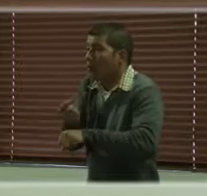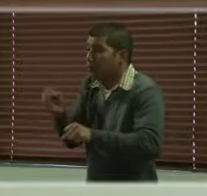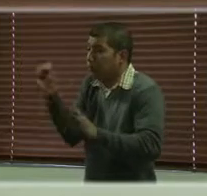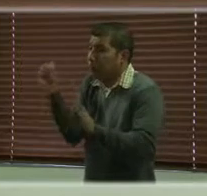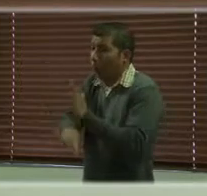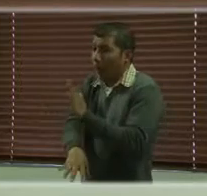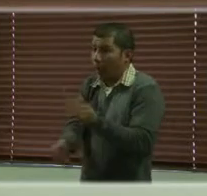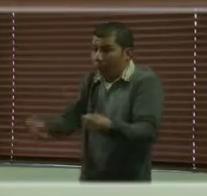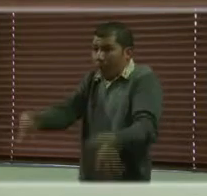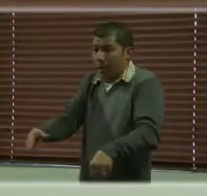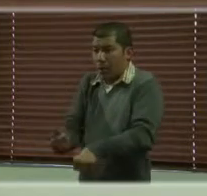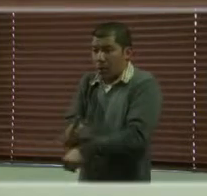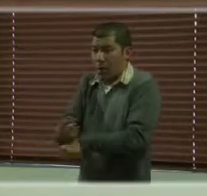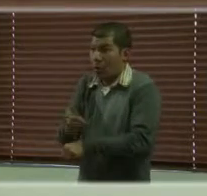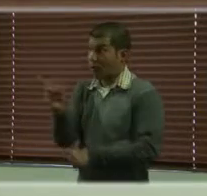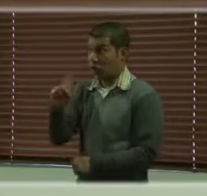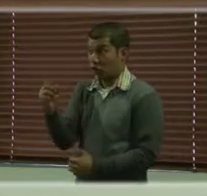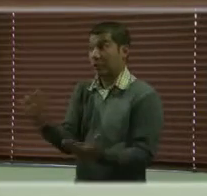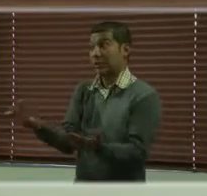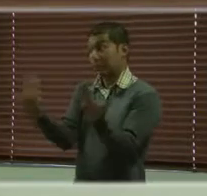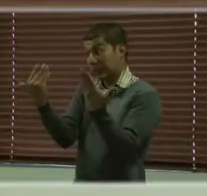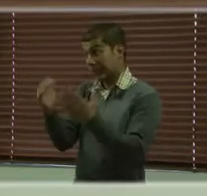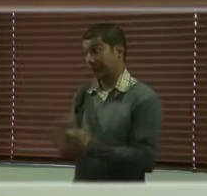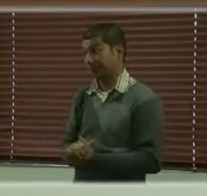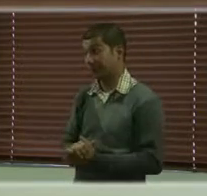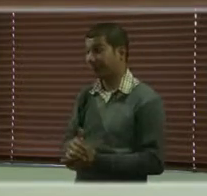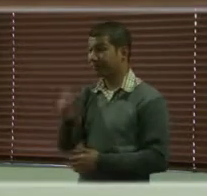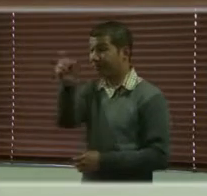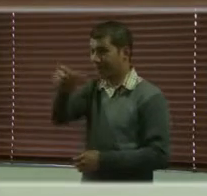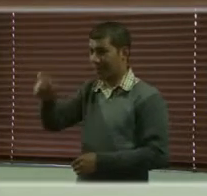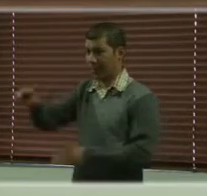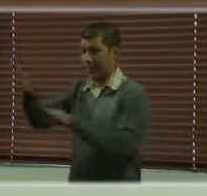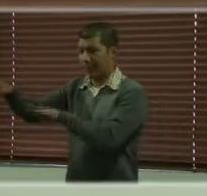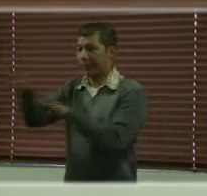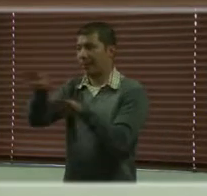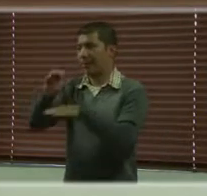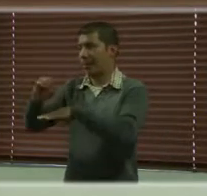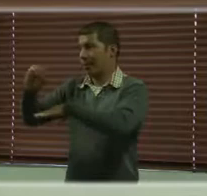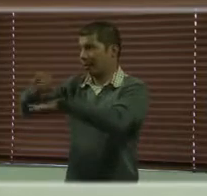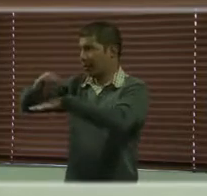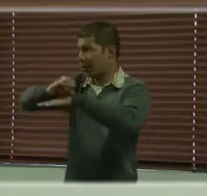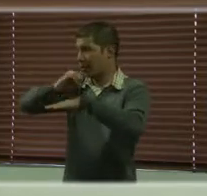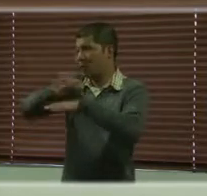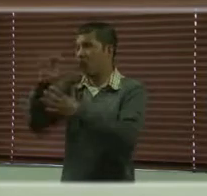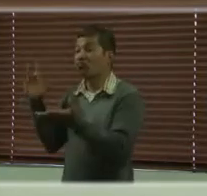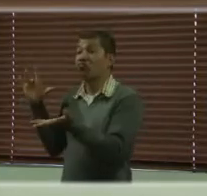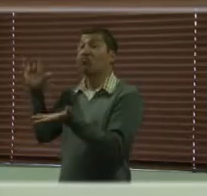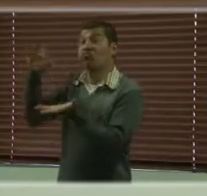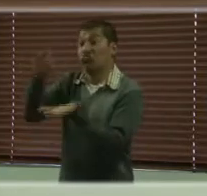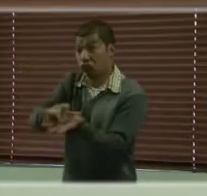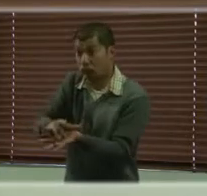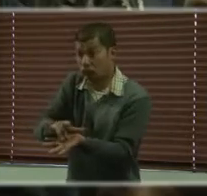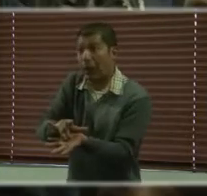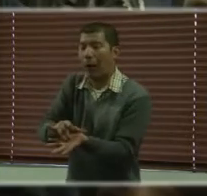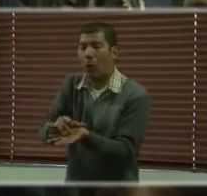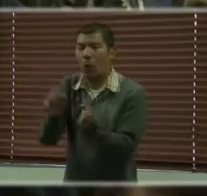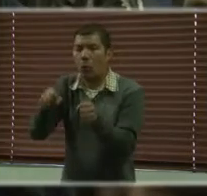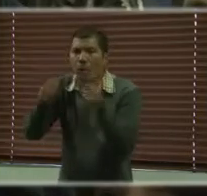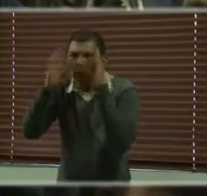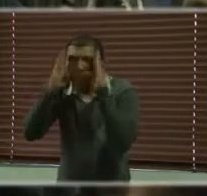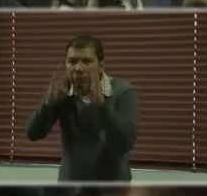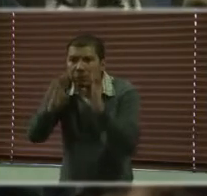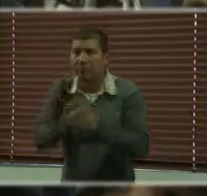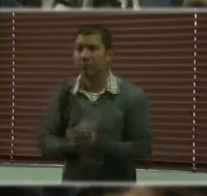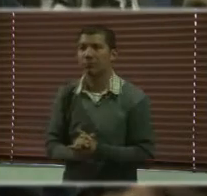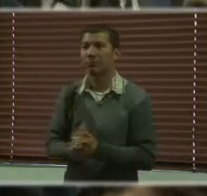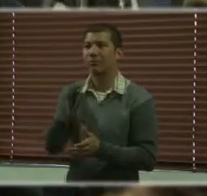que asistan presencialmente es que se enfoquen Precisamente hay hay como les menciono verdad hay treinta y